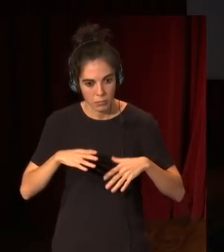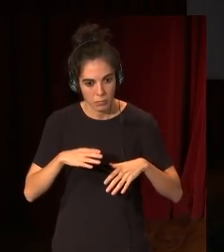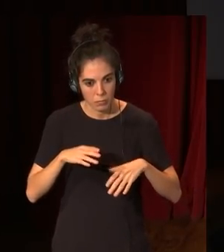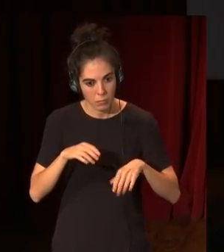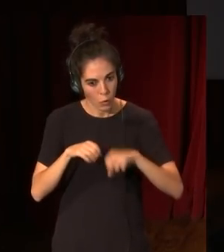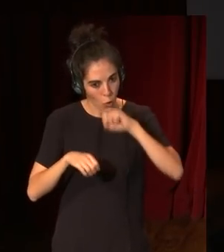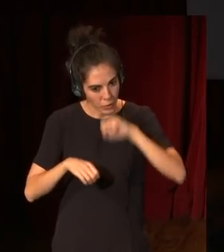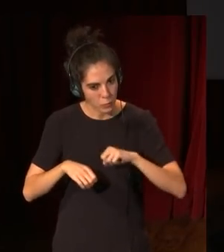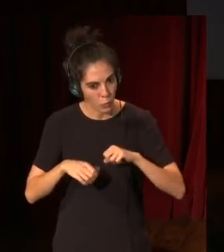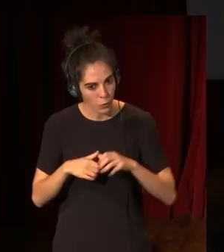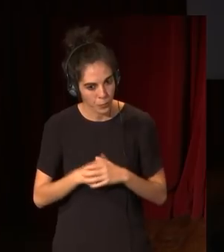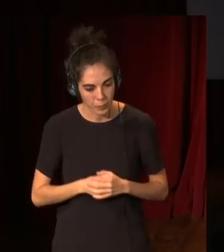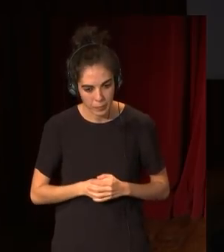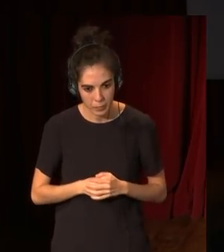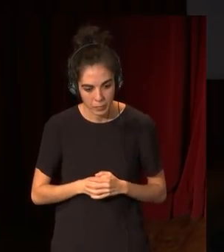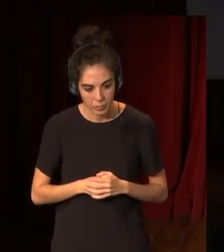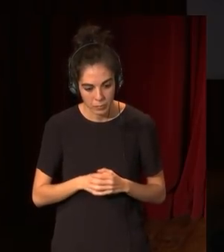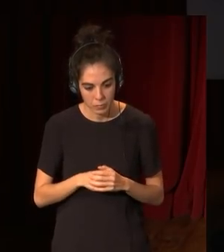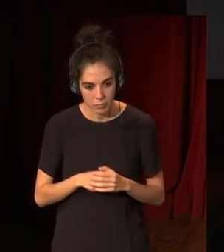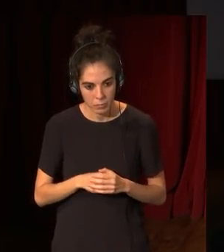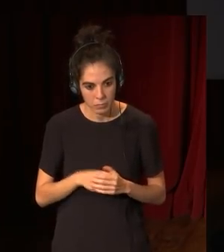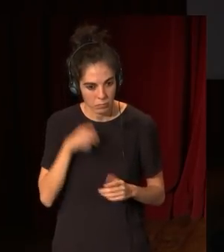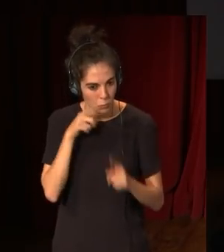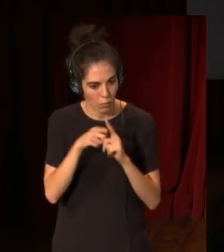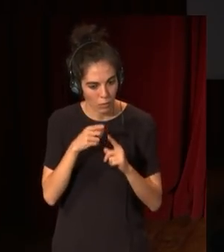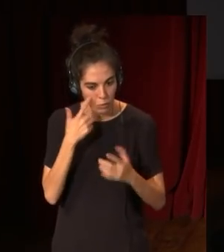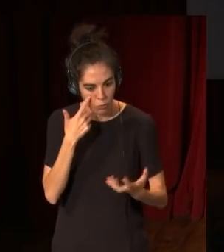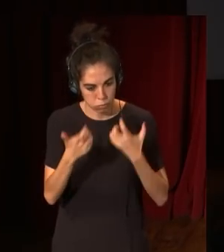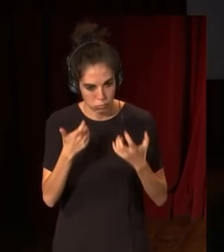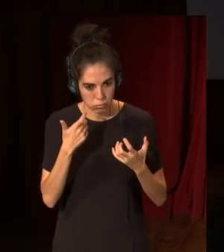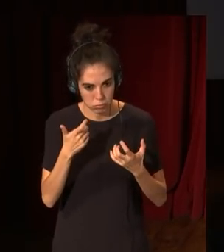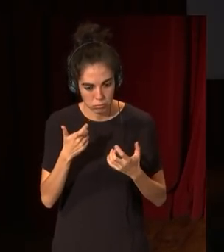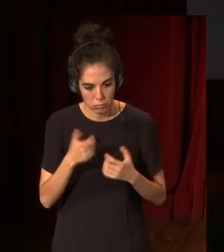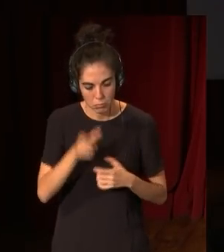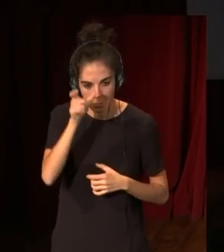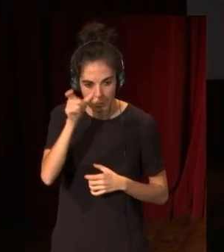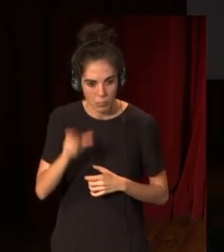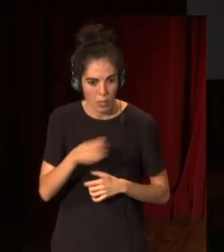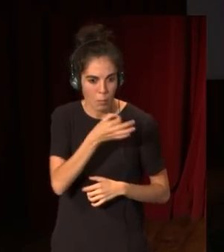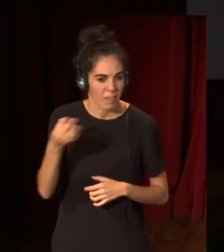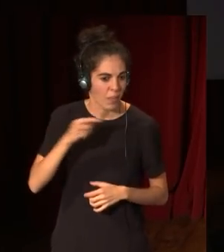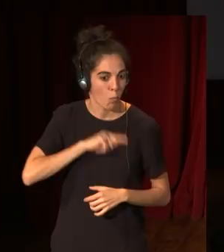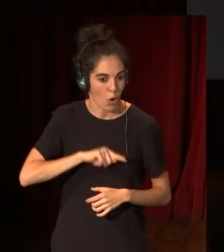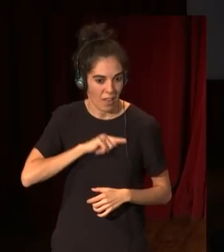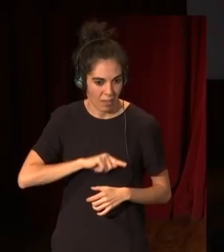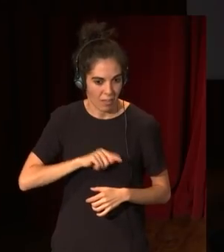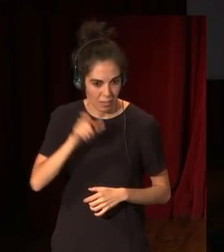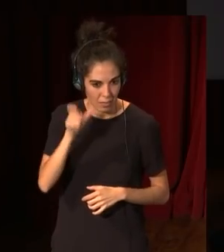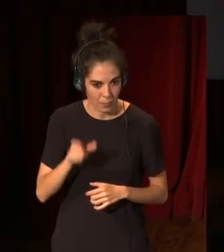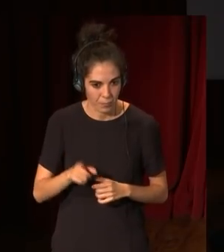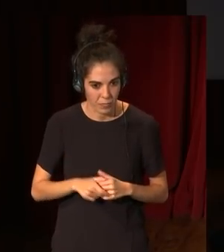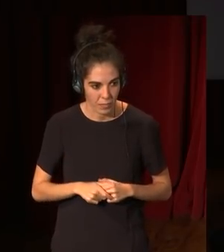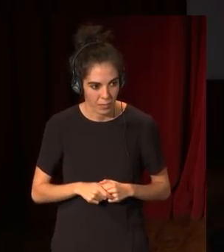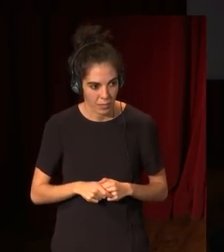para de esta manera también destacar de una manera más enfática su perfección moral perfección moral que viene revestida